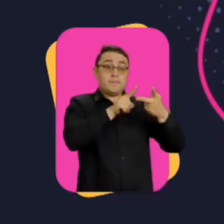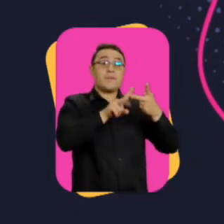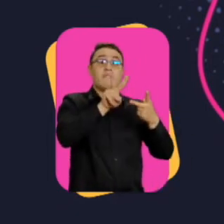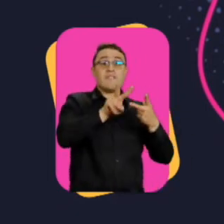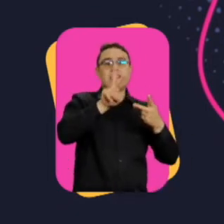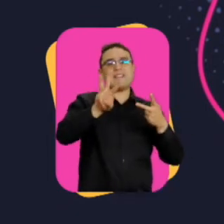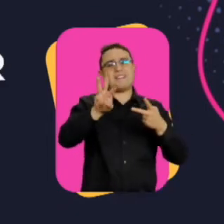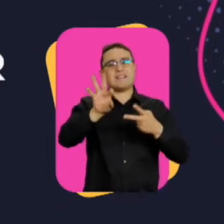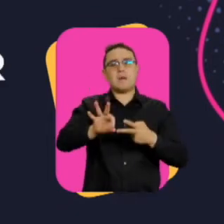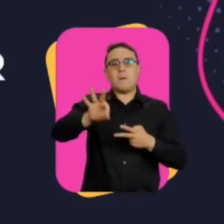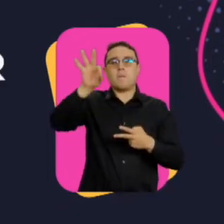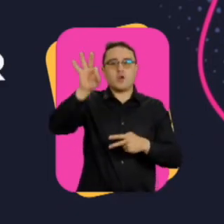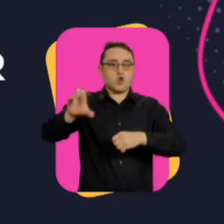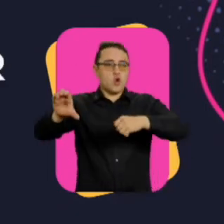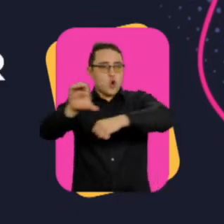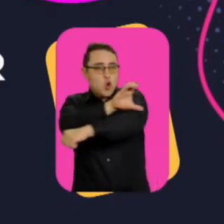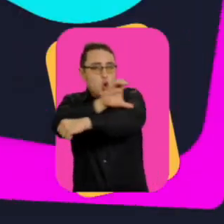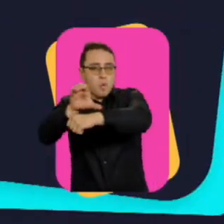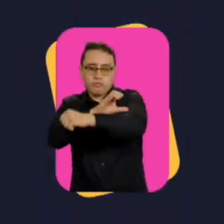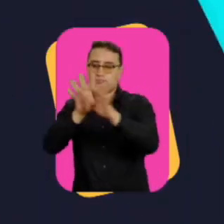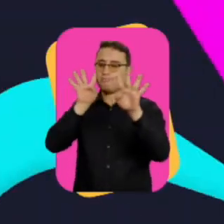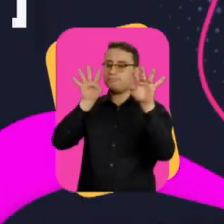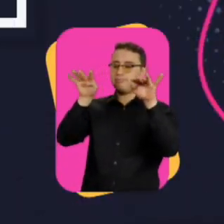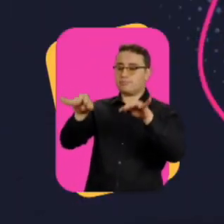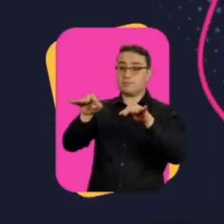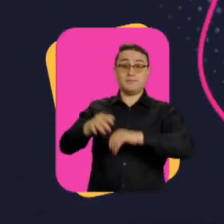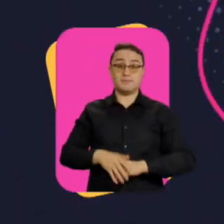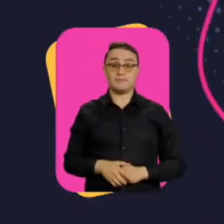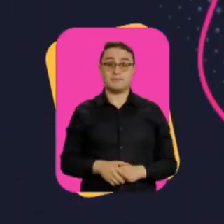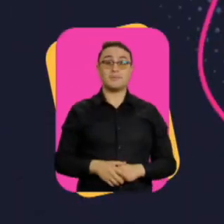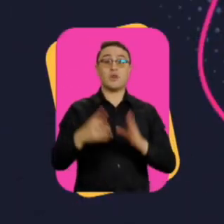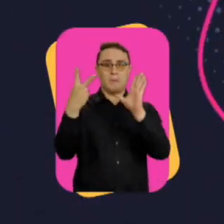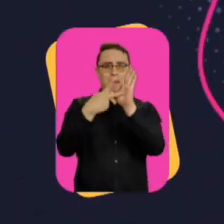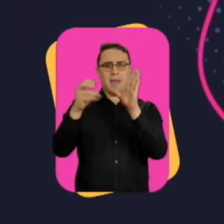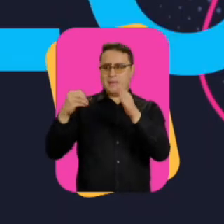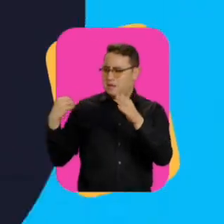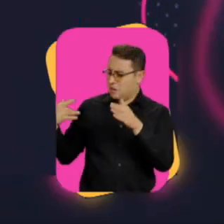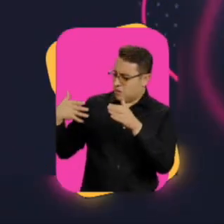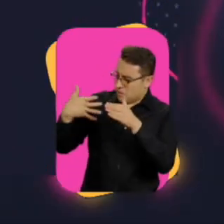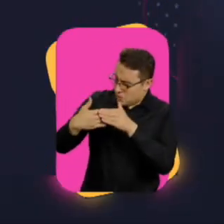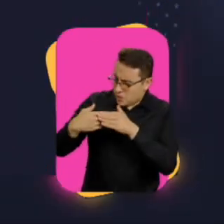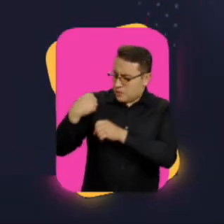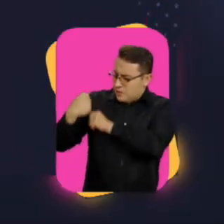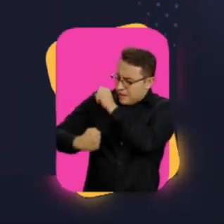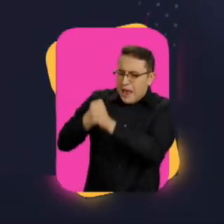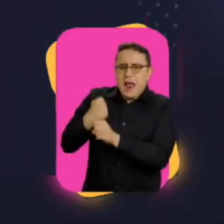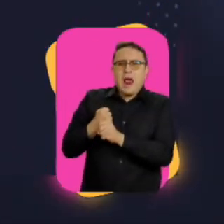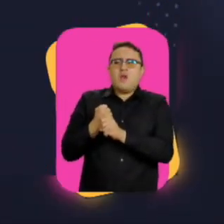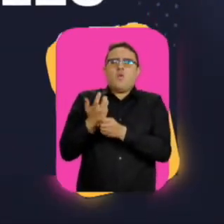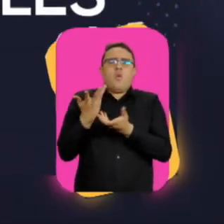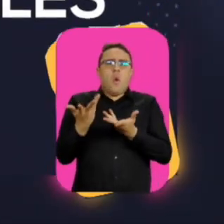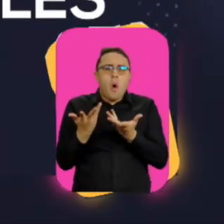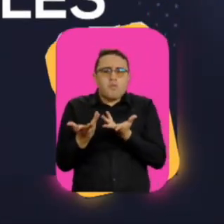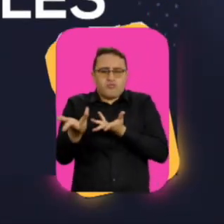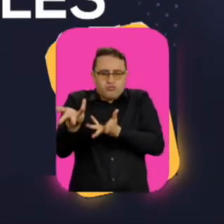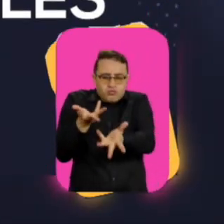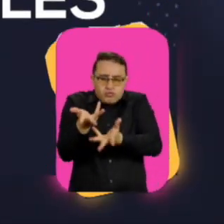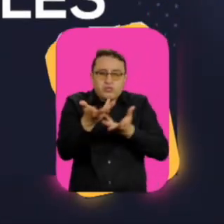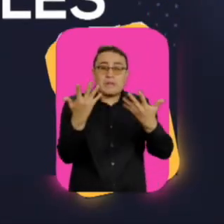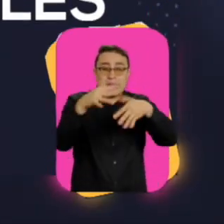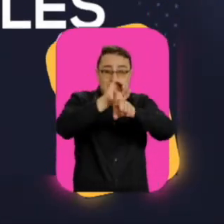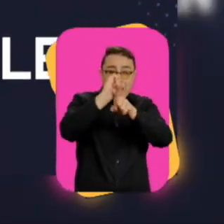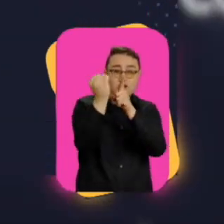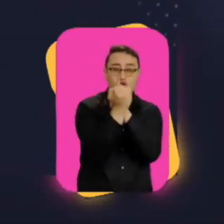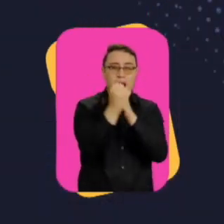23% restante desde su computador. 2020 fue un año en el que las interacciones con nuestros contenidos en redes